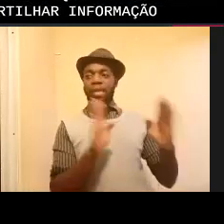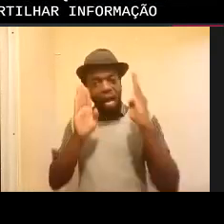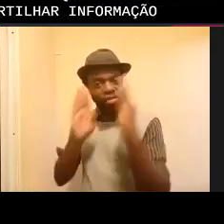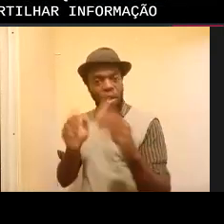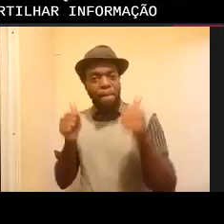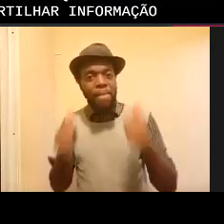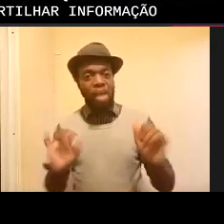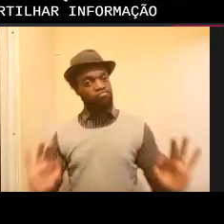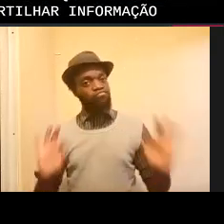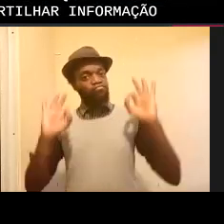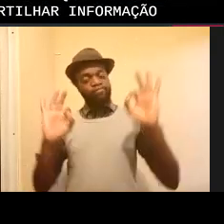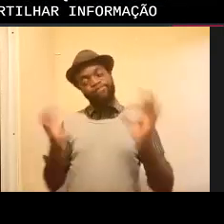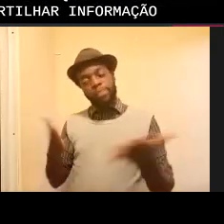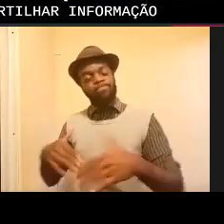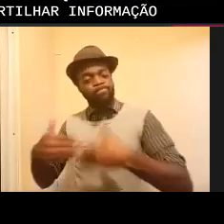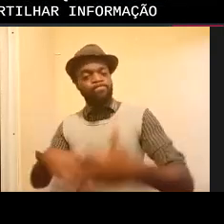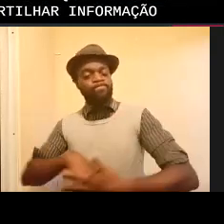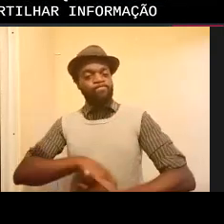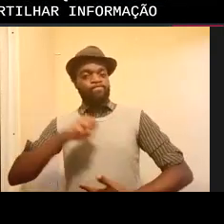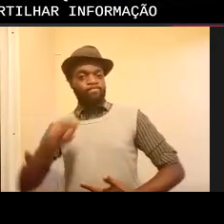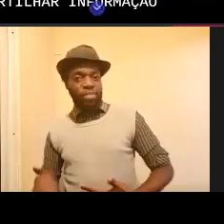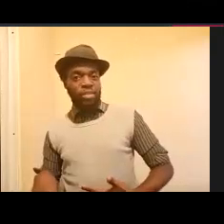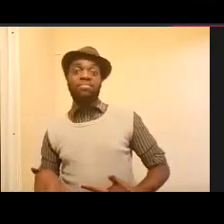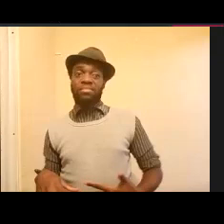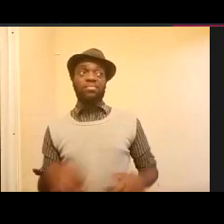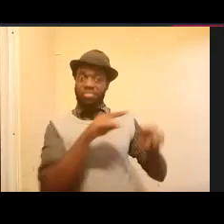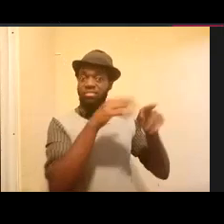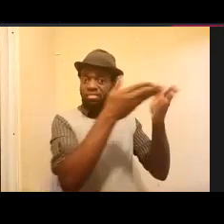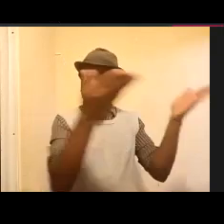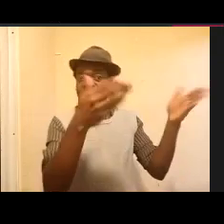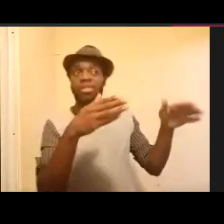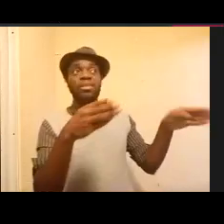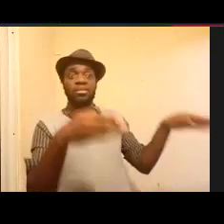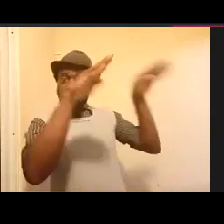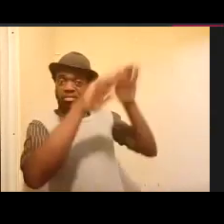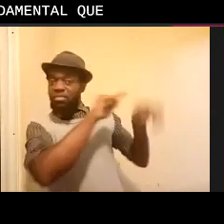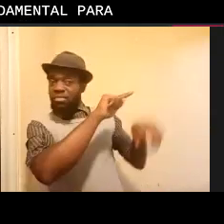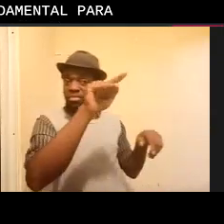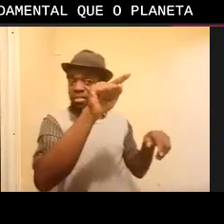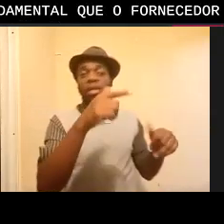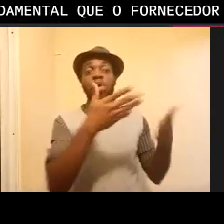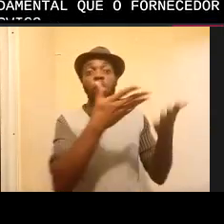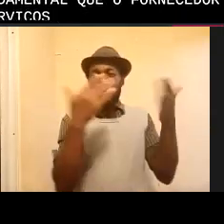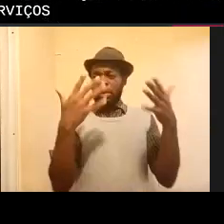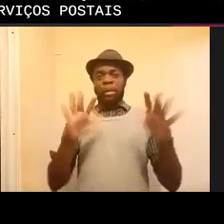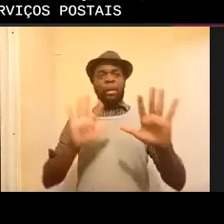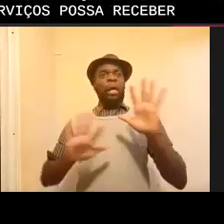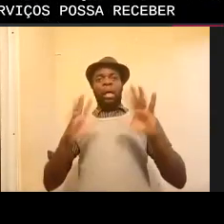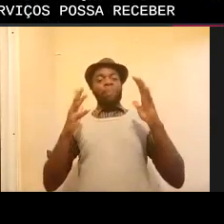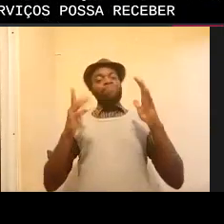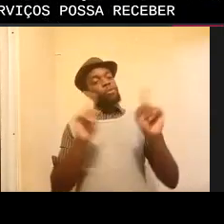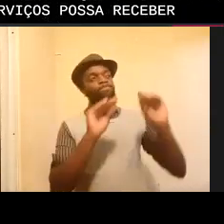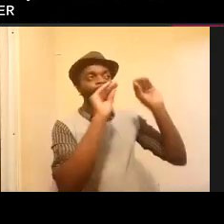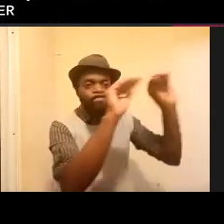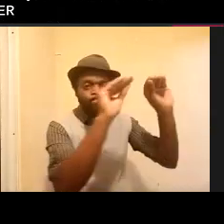los servicios que necesitan. Es fundamental que los proveedores de servicio reciban capacitaciones sobre la importancia de mantener